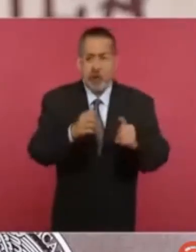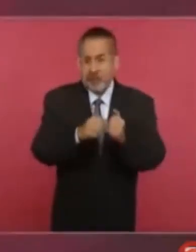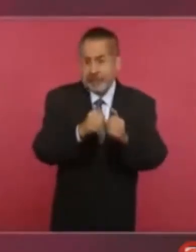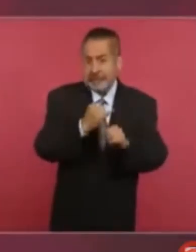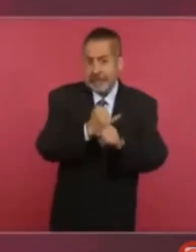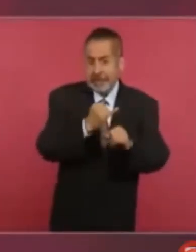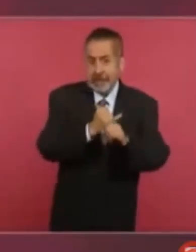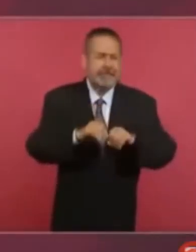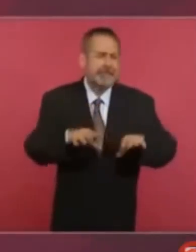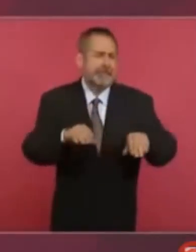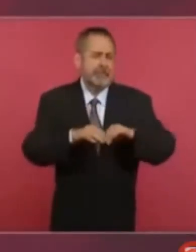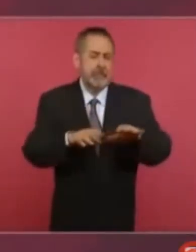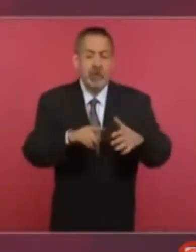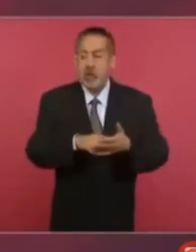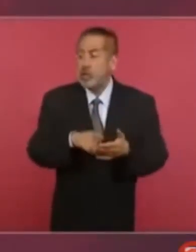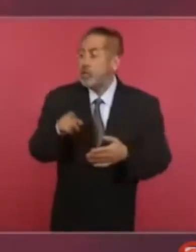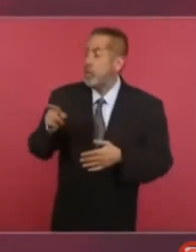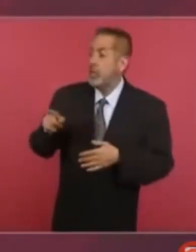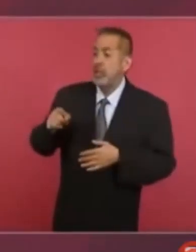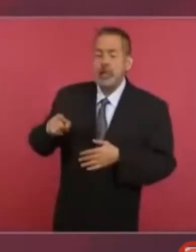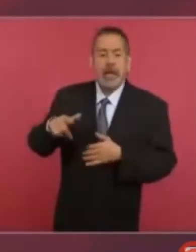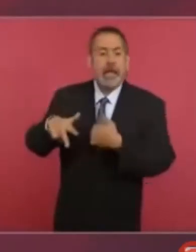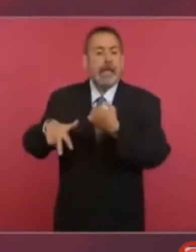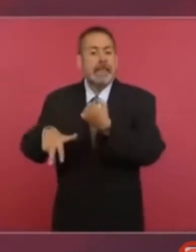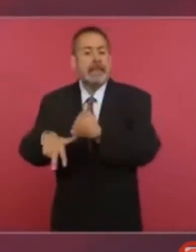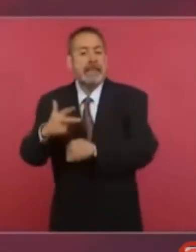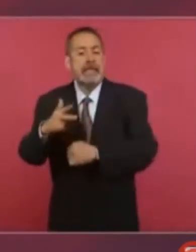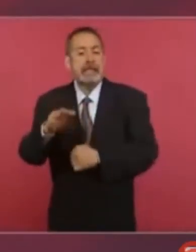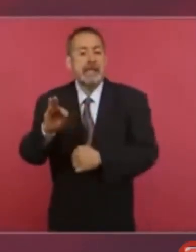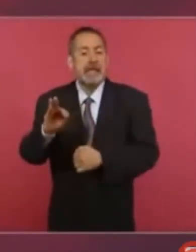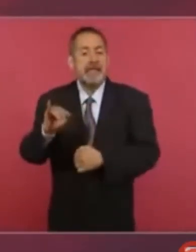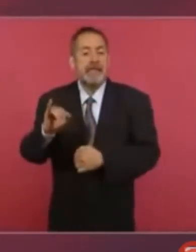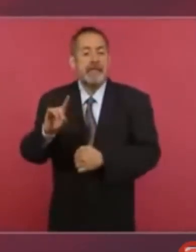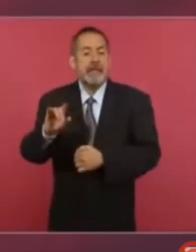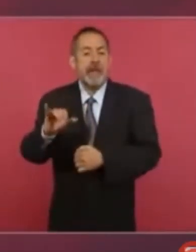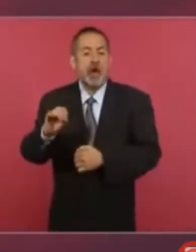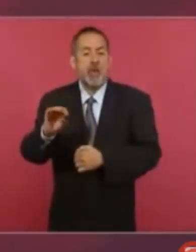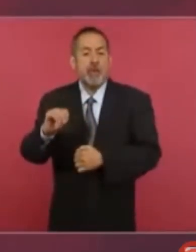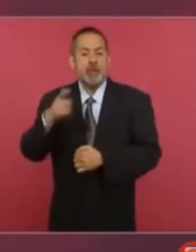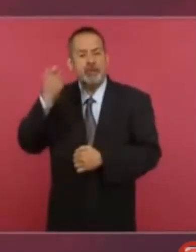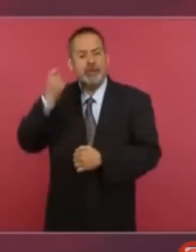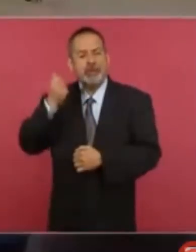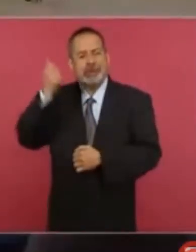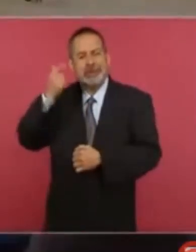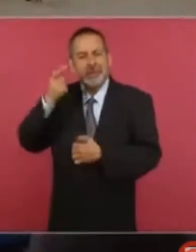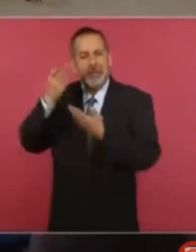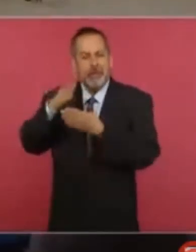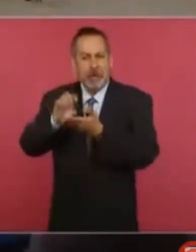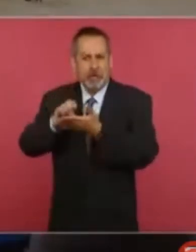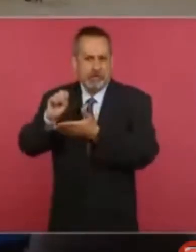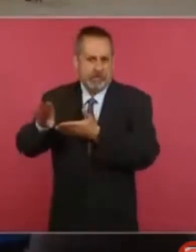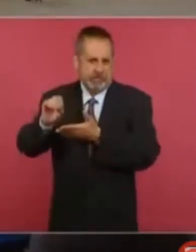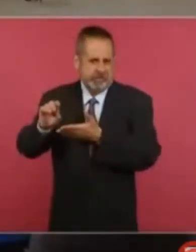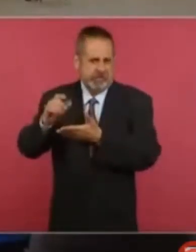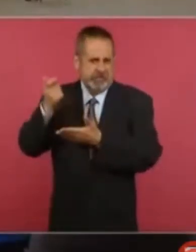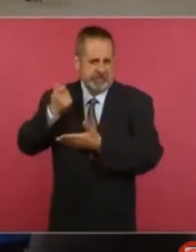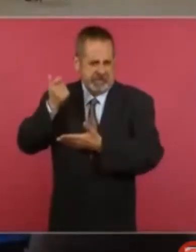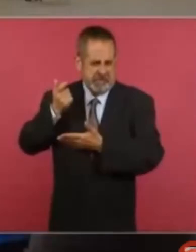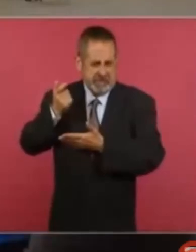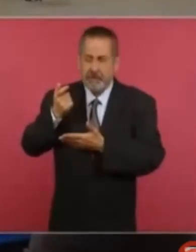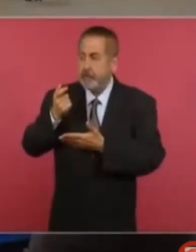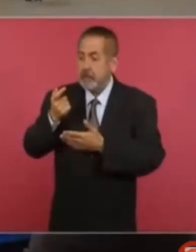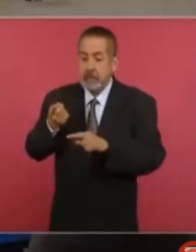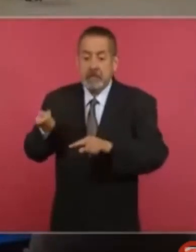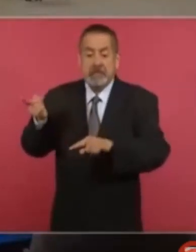informativos sobre la cancelación de 13 fideicomisos del poder judicial y el supuesto recorte al